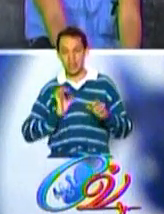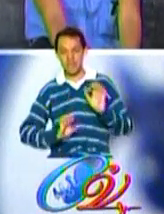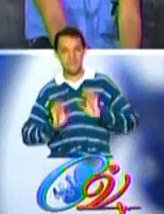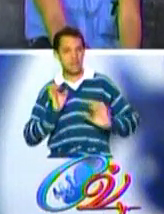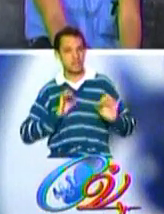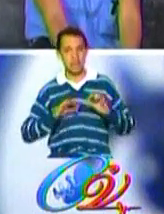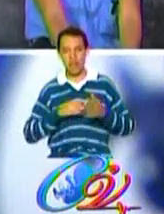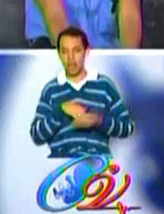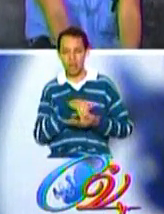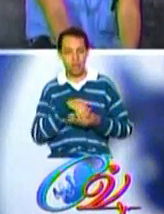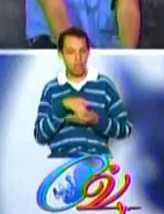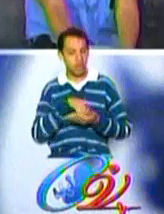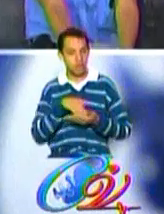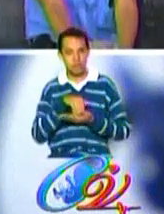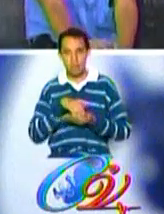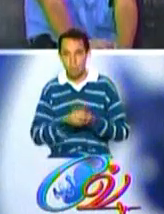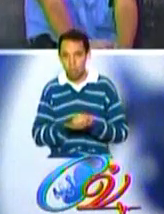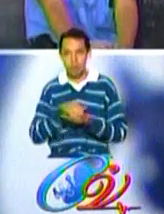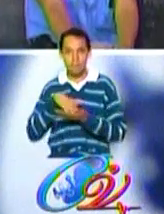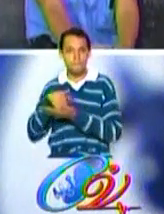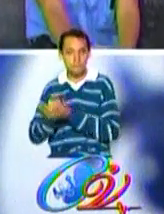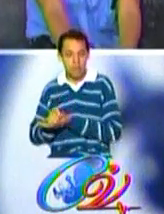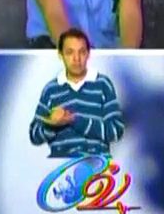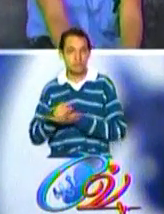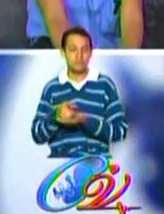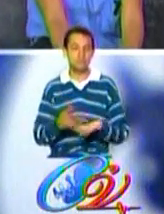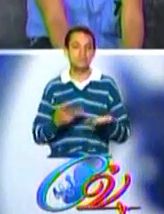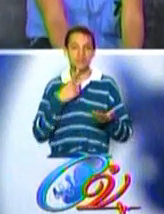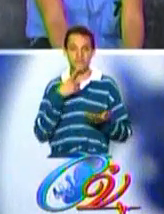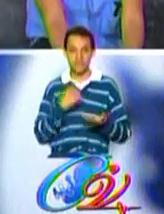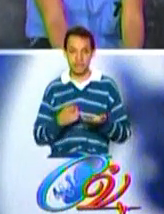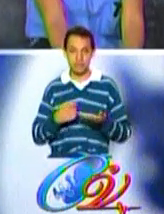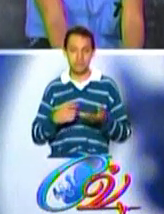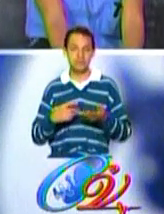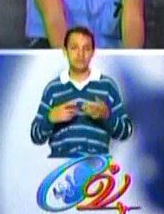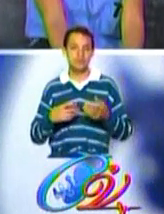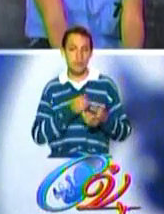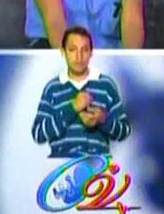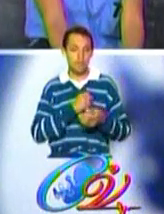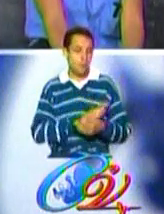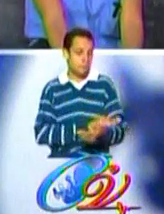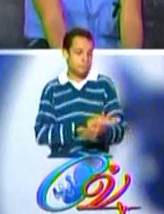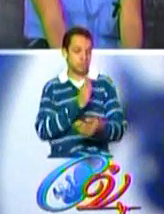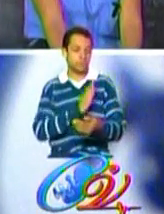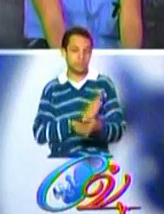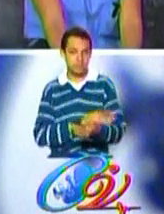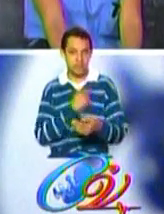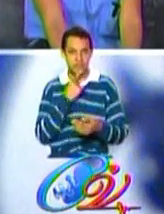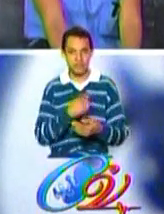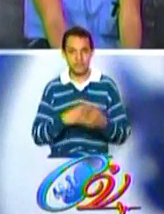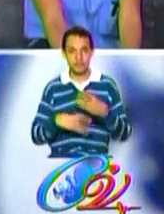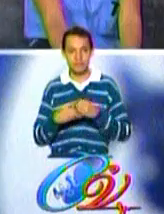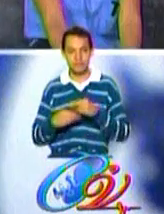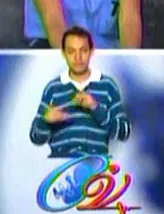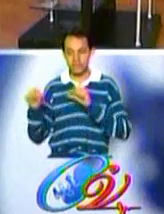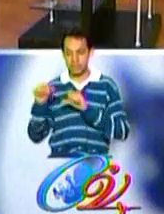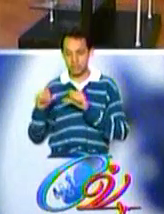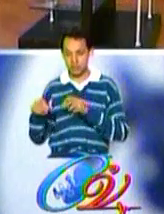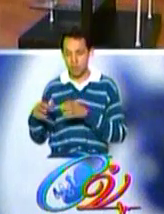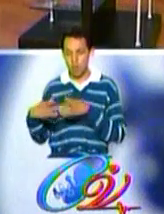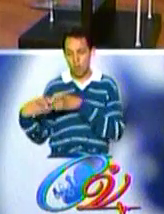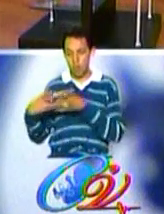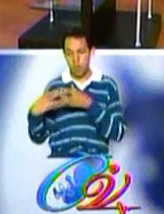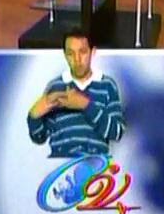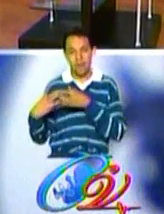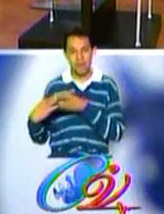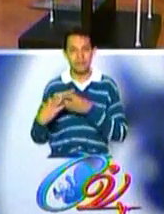pues cierto, de inmunosupresión. Ahí esa es la inmunoglobulina. Se hacen unas mezclas y se pone venoso, ¿no? Todo